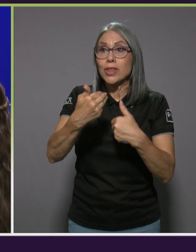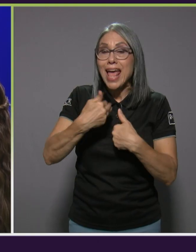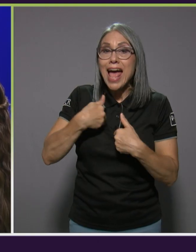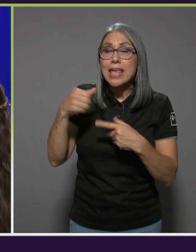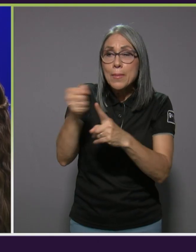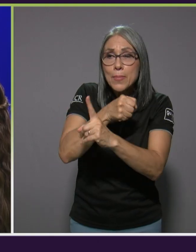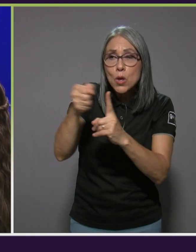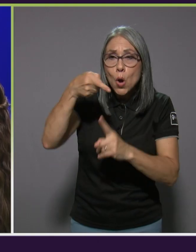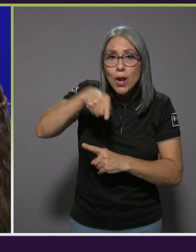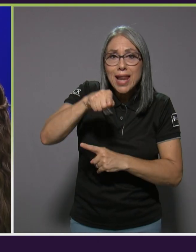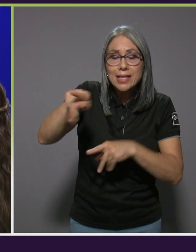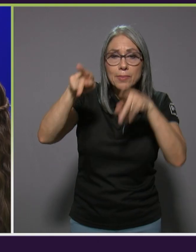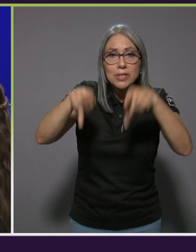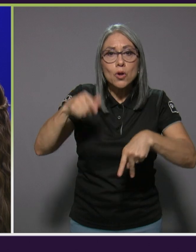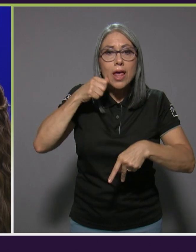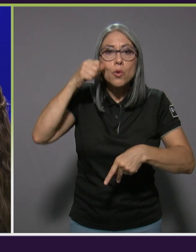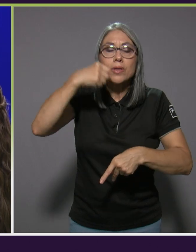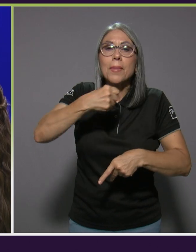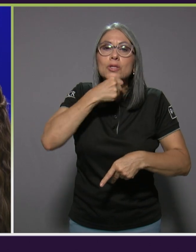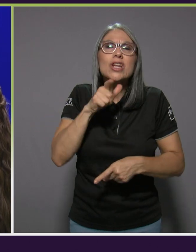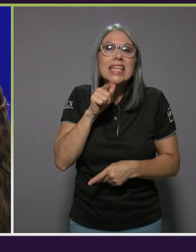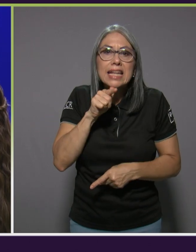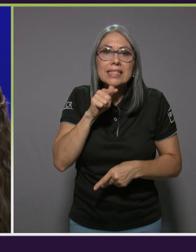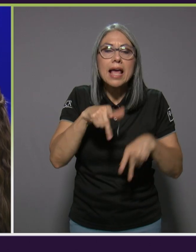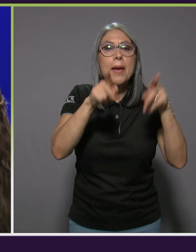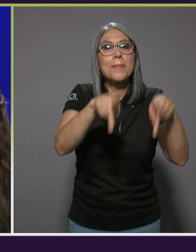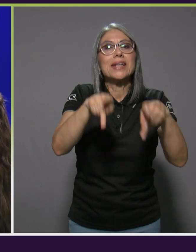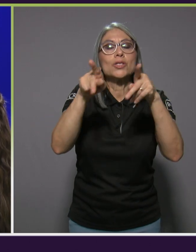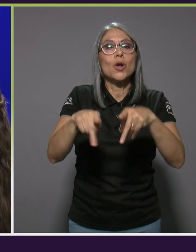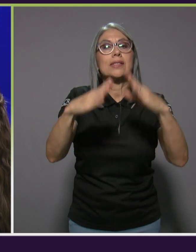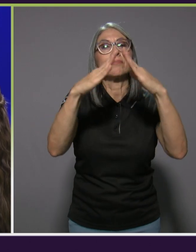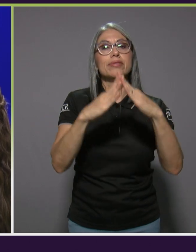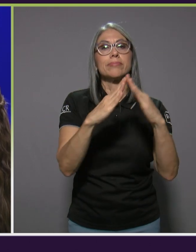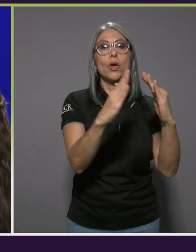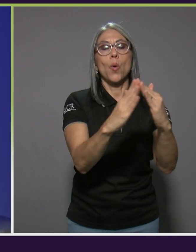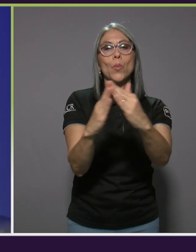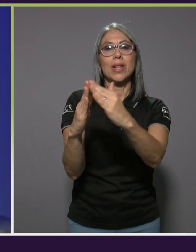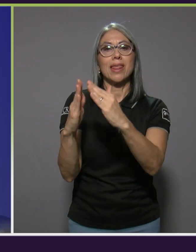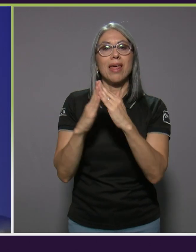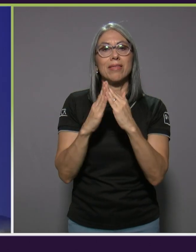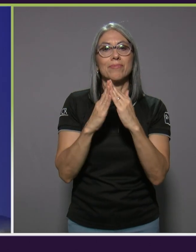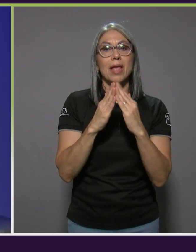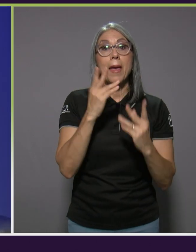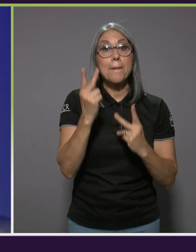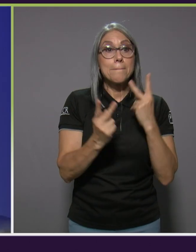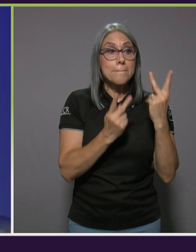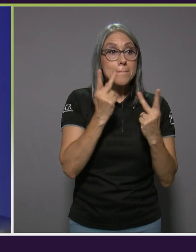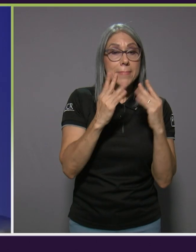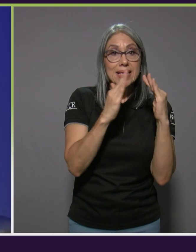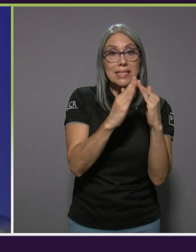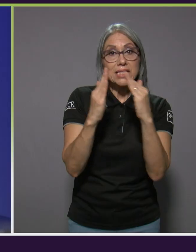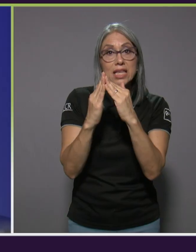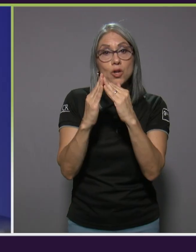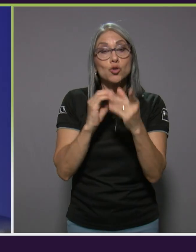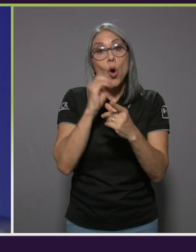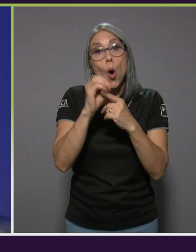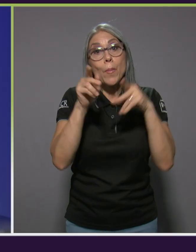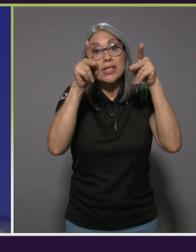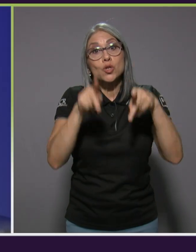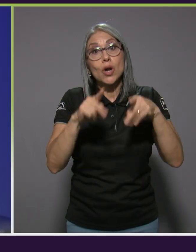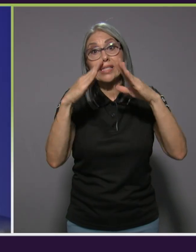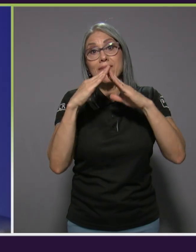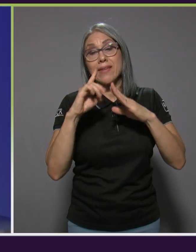de la comunidad, vecinos o personas relativamente que viven lejos o